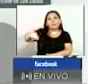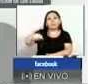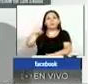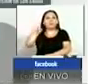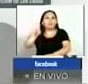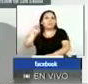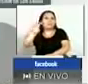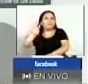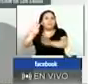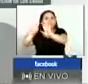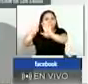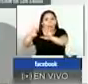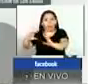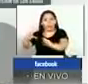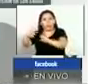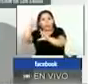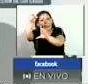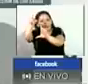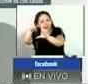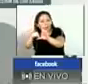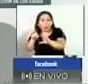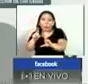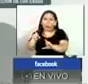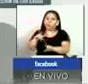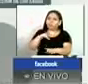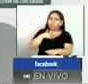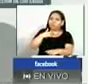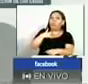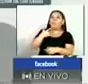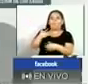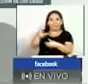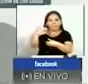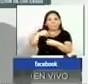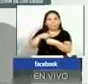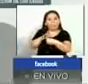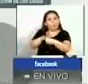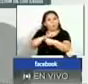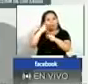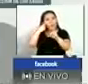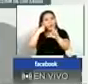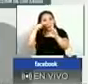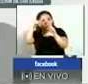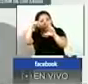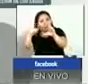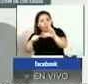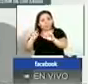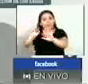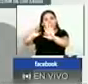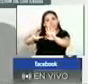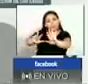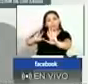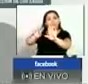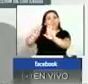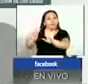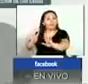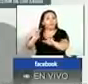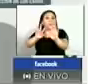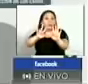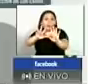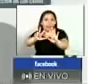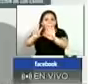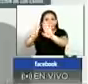Y los asintomáticos, si vemos que cada vez esta cifra es menor que el resto, son 879.